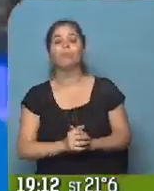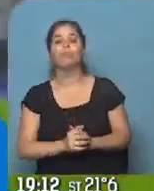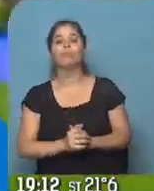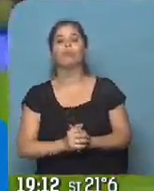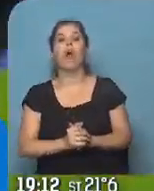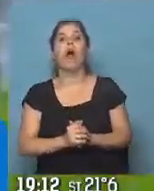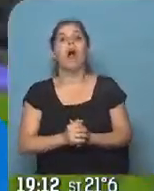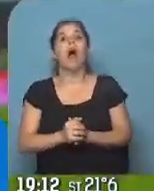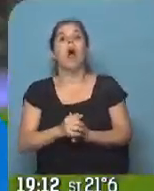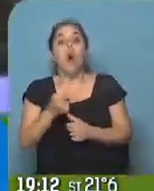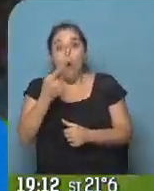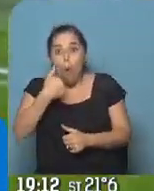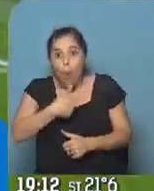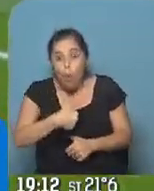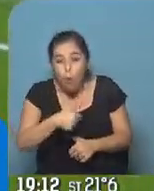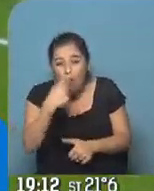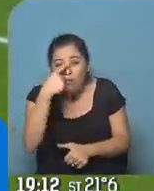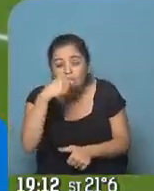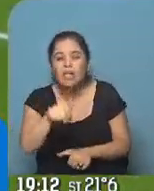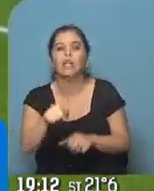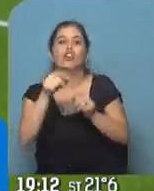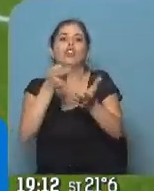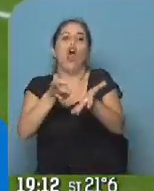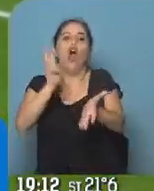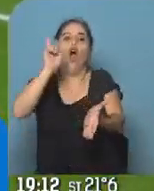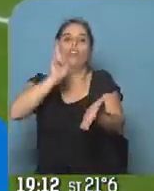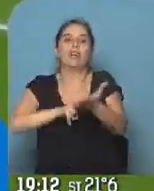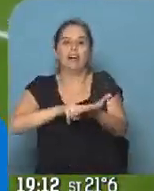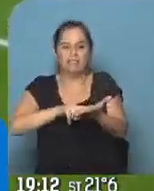escena. Este gol del equipo